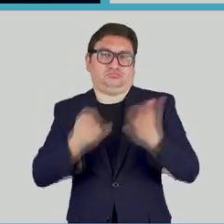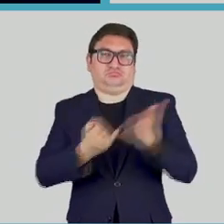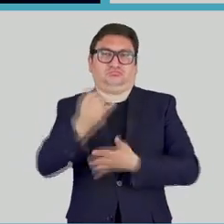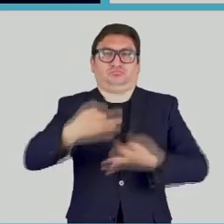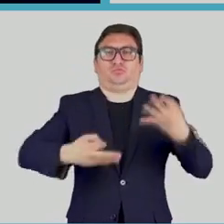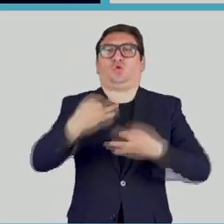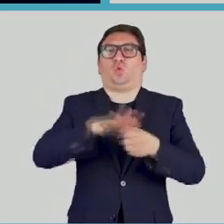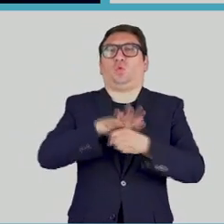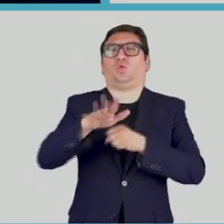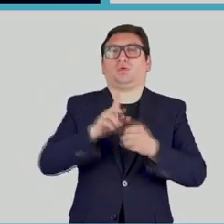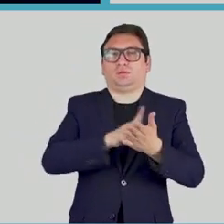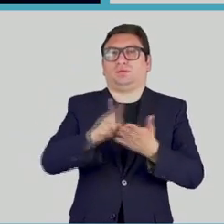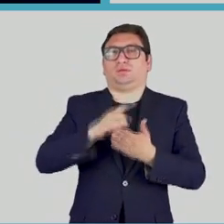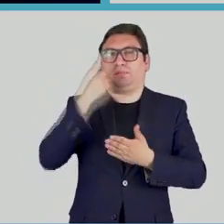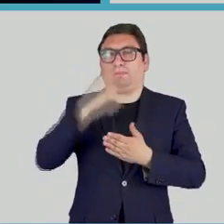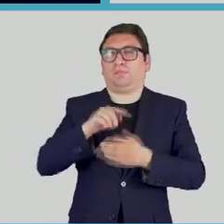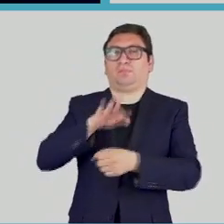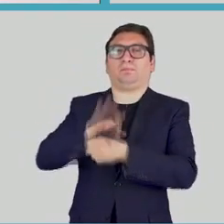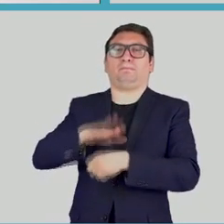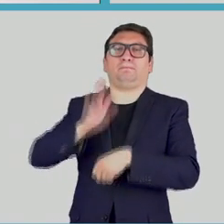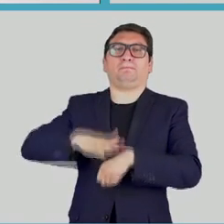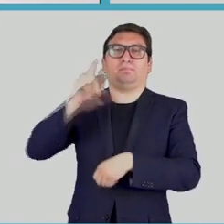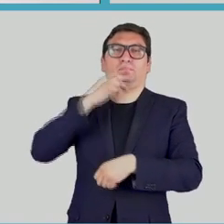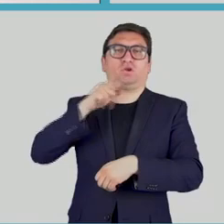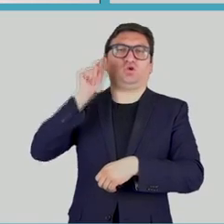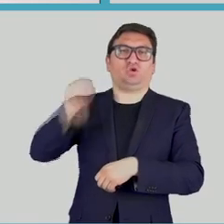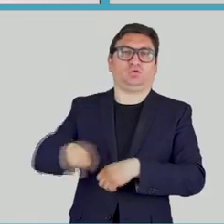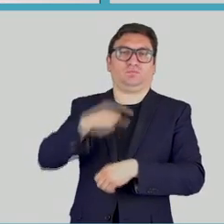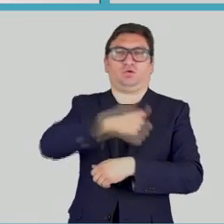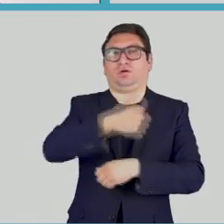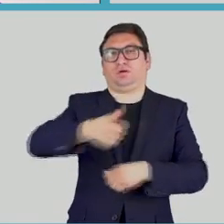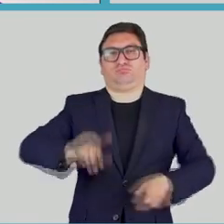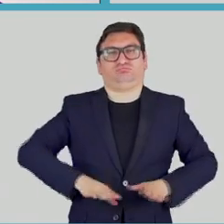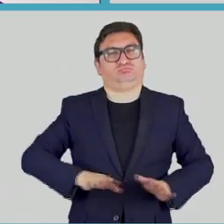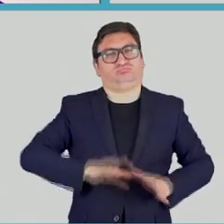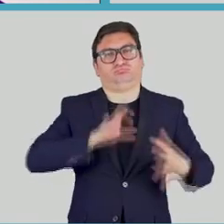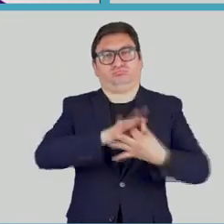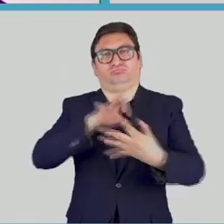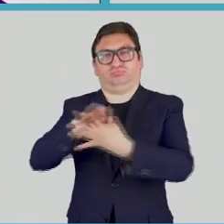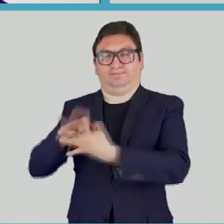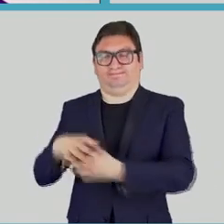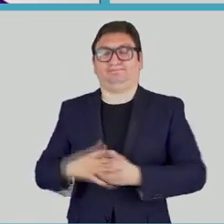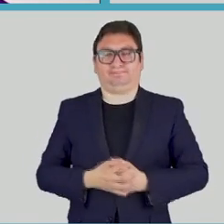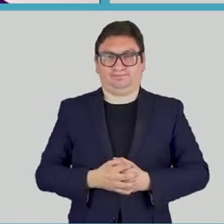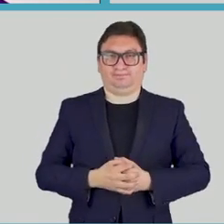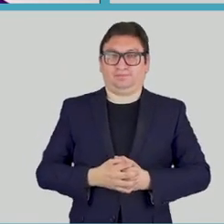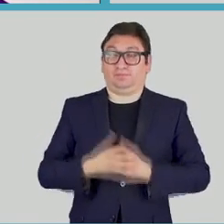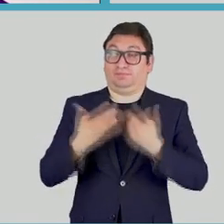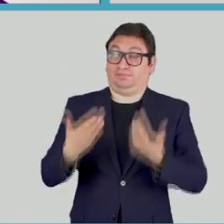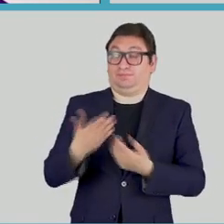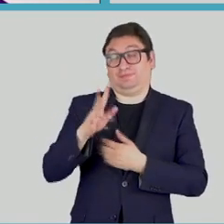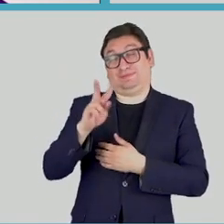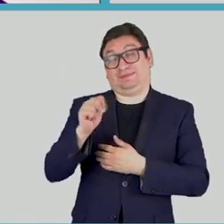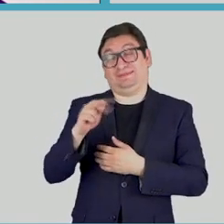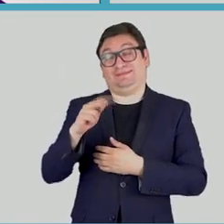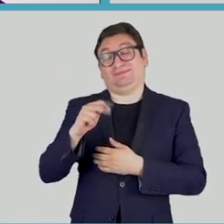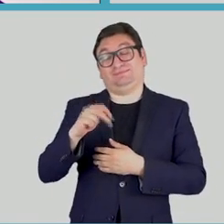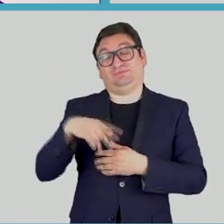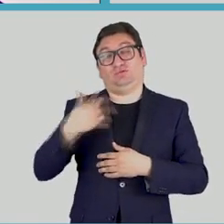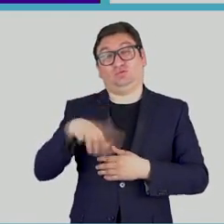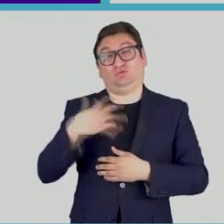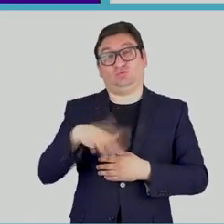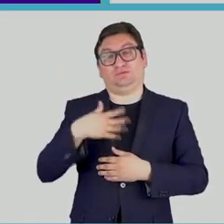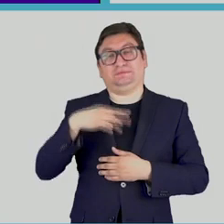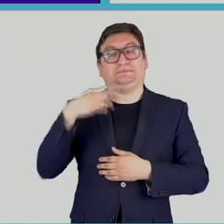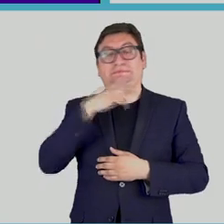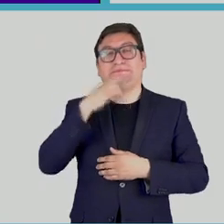definan Cuáles son los derechos que se tienen que potencializar y optimizar a cada caso concreto pues doctor el tiempo de la televisión como